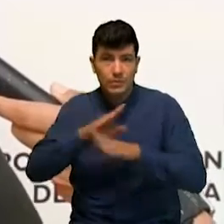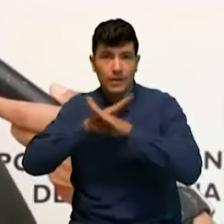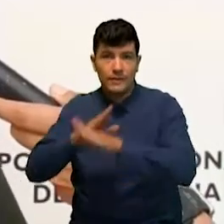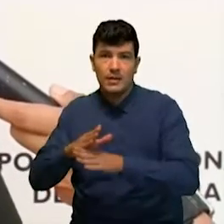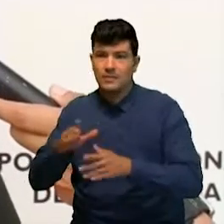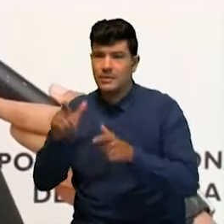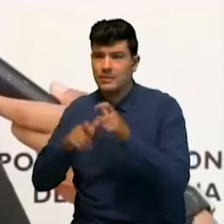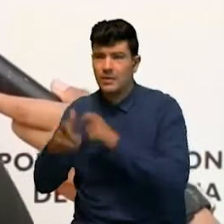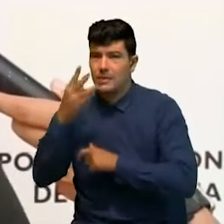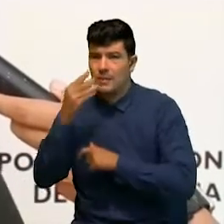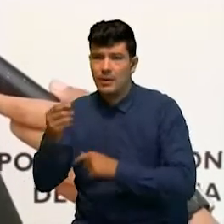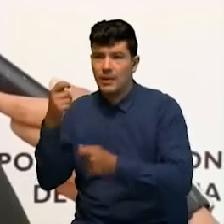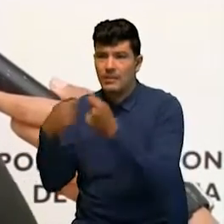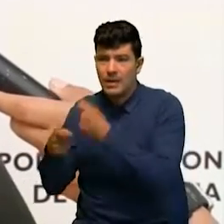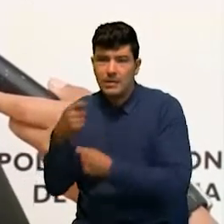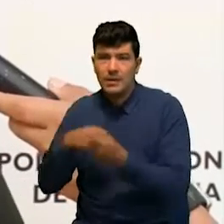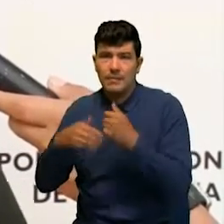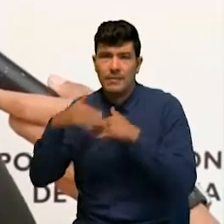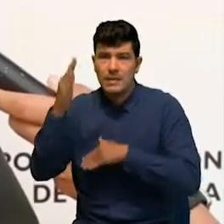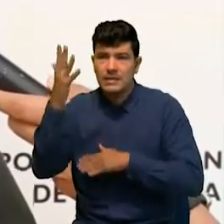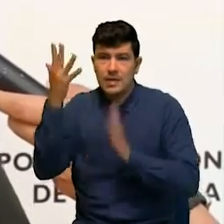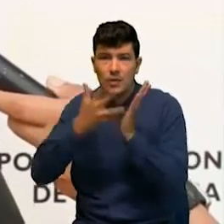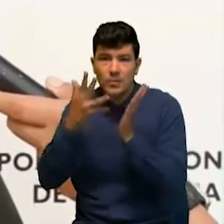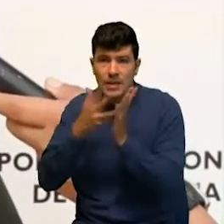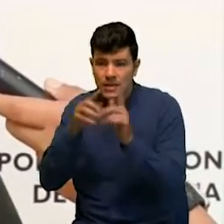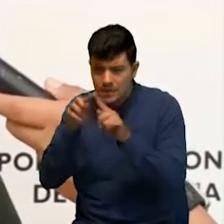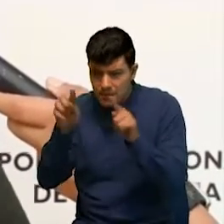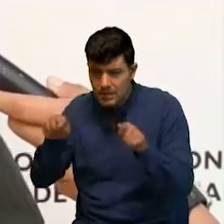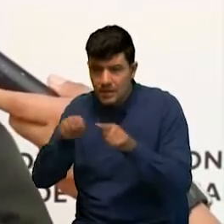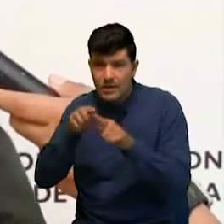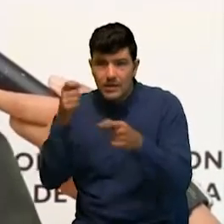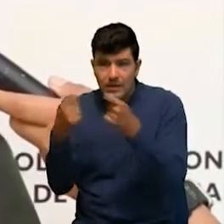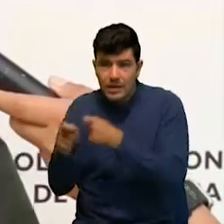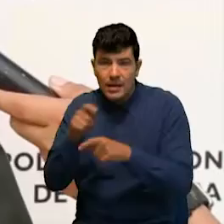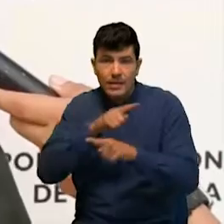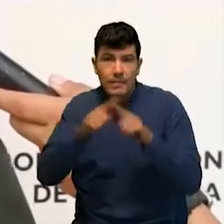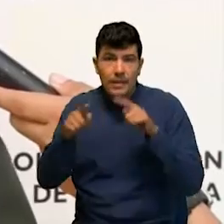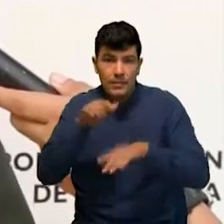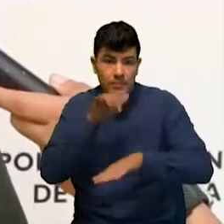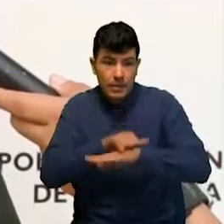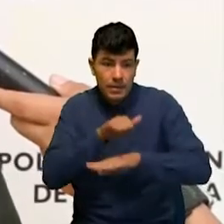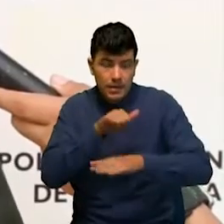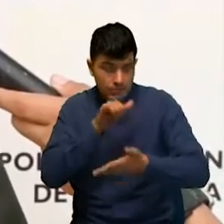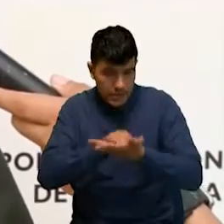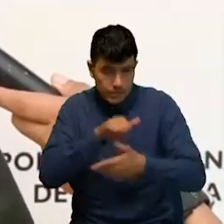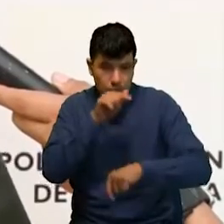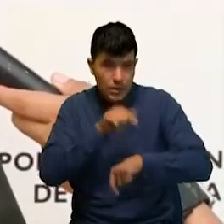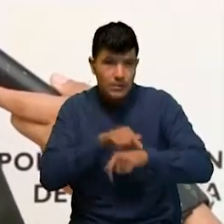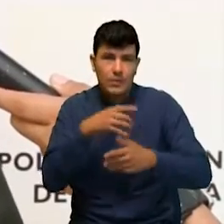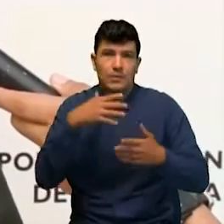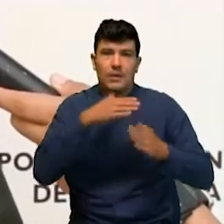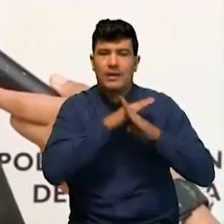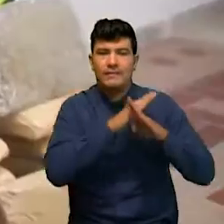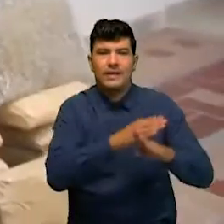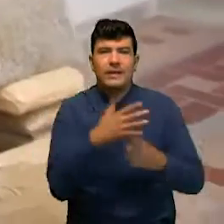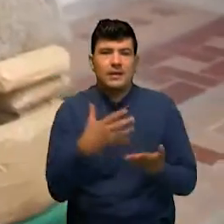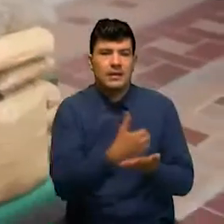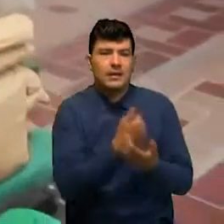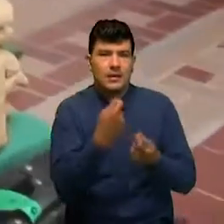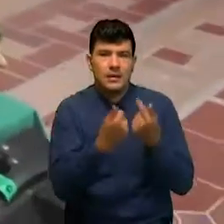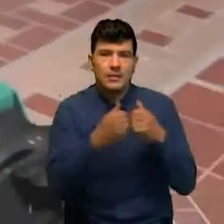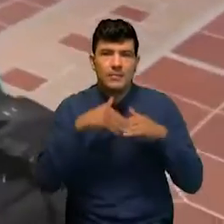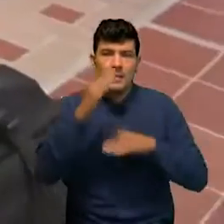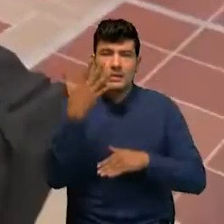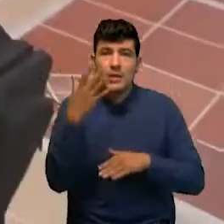comercializarán más de 5 mil dosis de esta sustancia estupefaciente pero al mismo tiempo que dejen de percibir más de 50 millones de